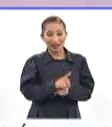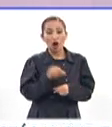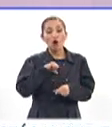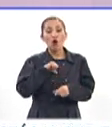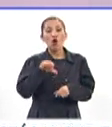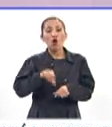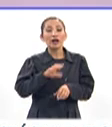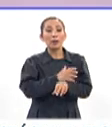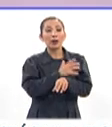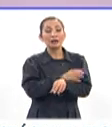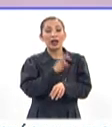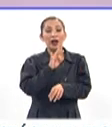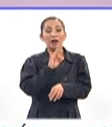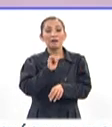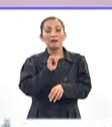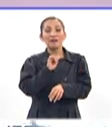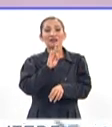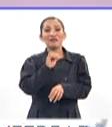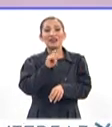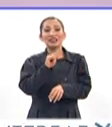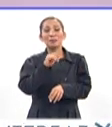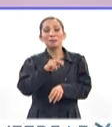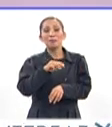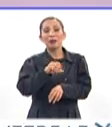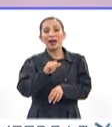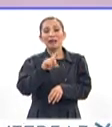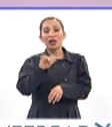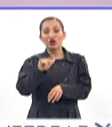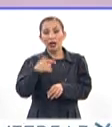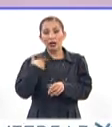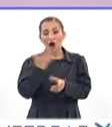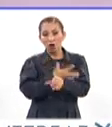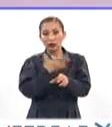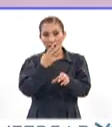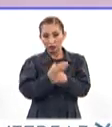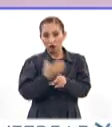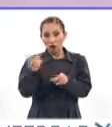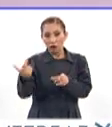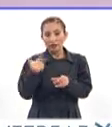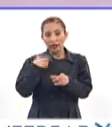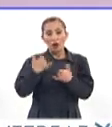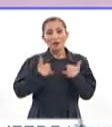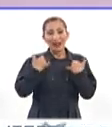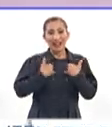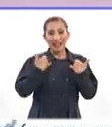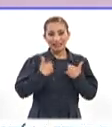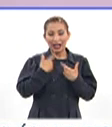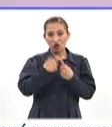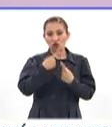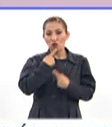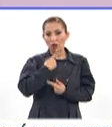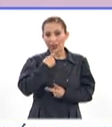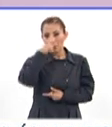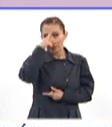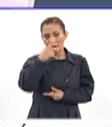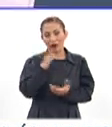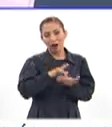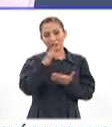Hoy nos acompaña en el estudio Fátima de León, ella es coordinadora nacional de Juventud de la Cruz Roja Mexicana. Fátima, gracias